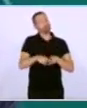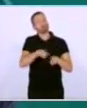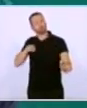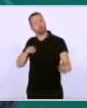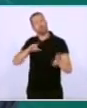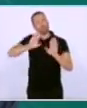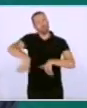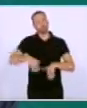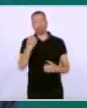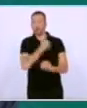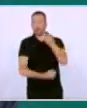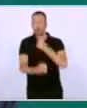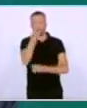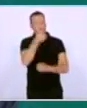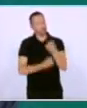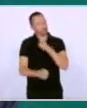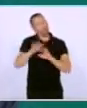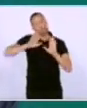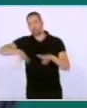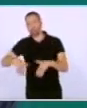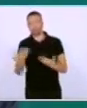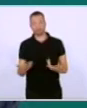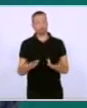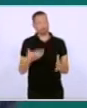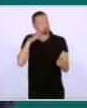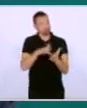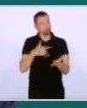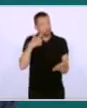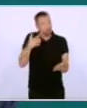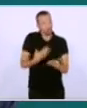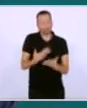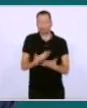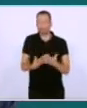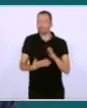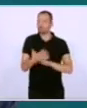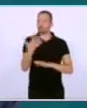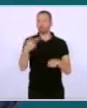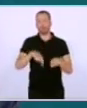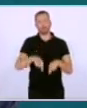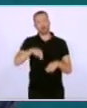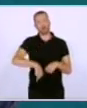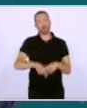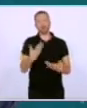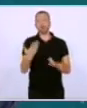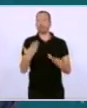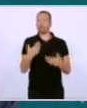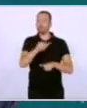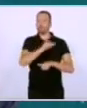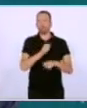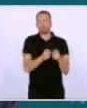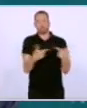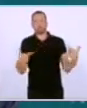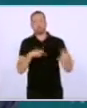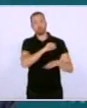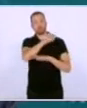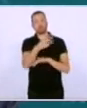de expansión económica hemos tenido unas cuotas altísimas de desempleo siempre por encima del 20% y